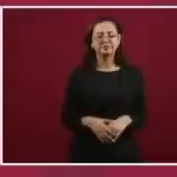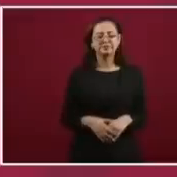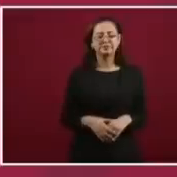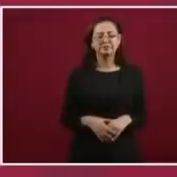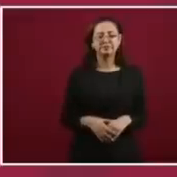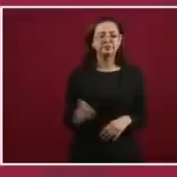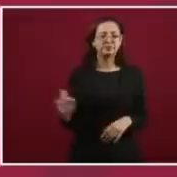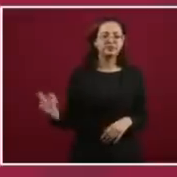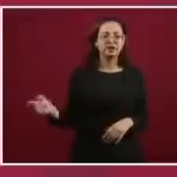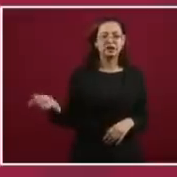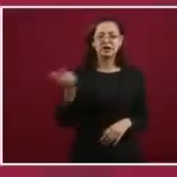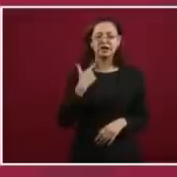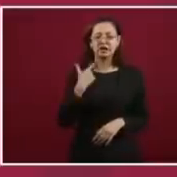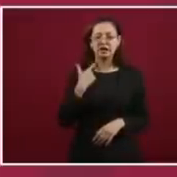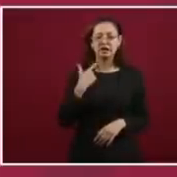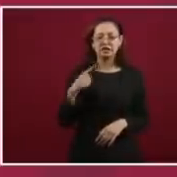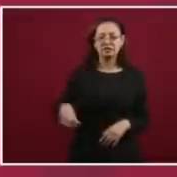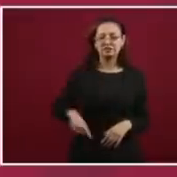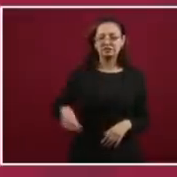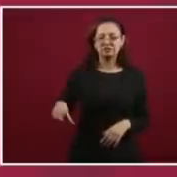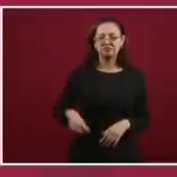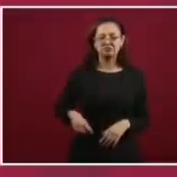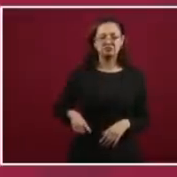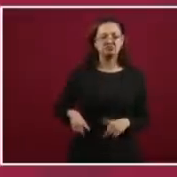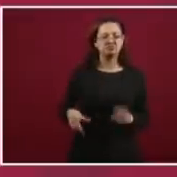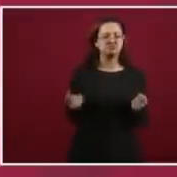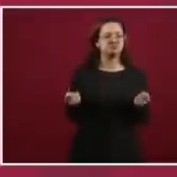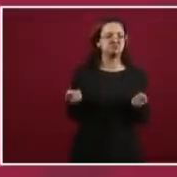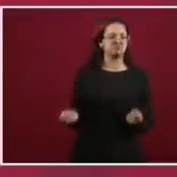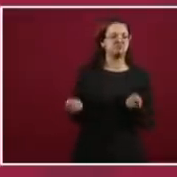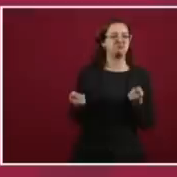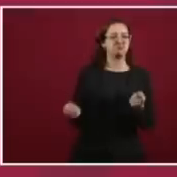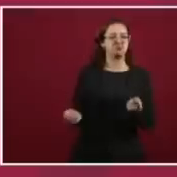apuestan a privatizar la educación